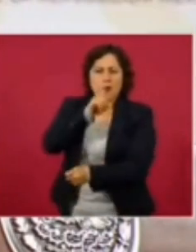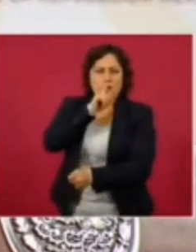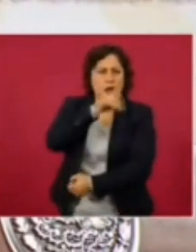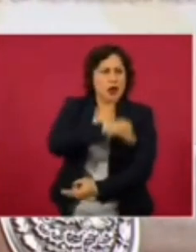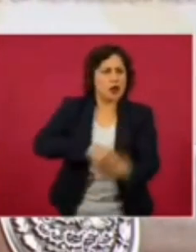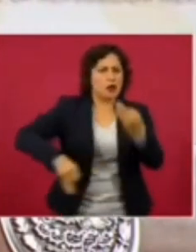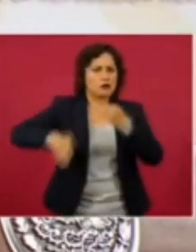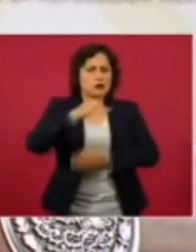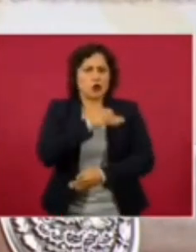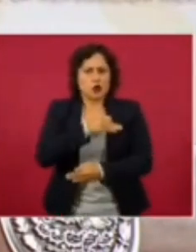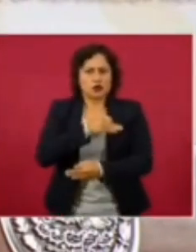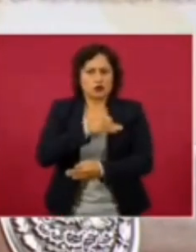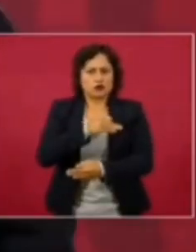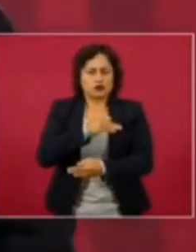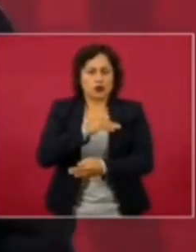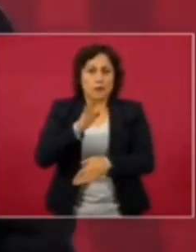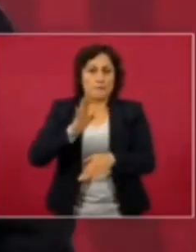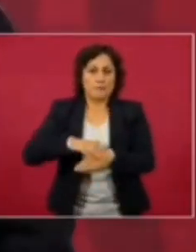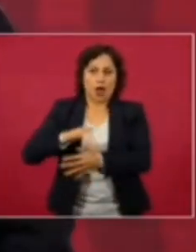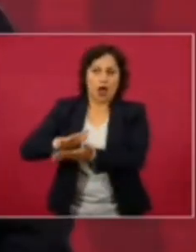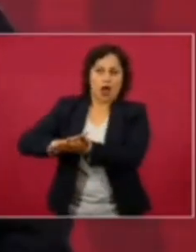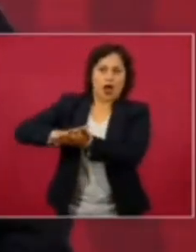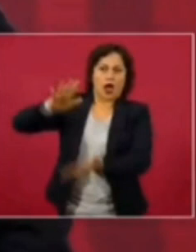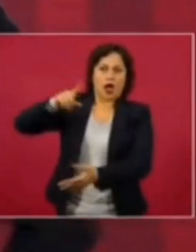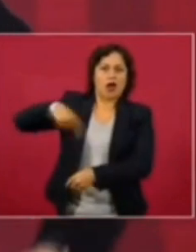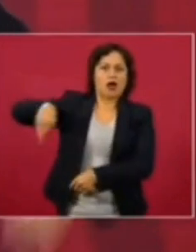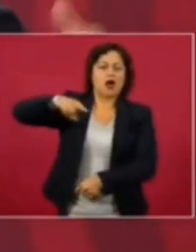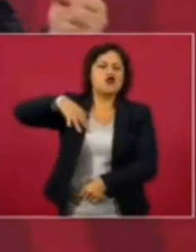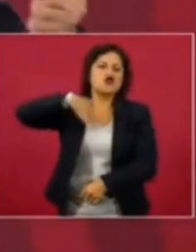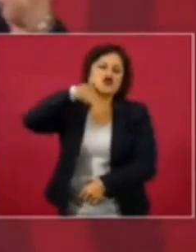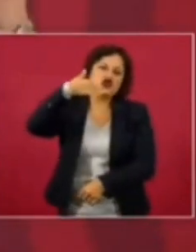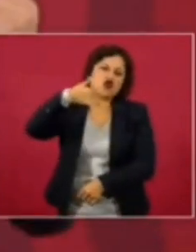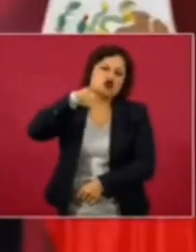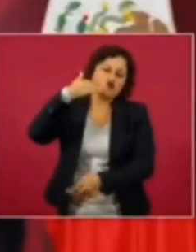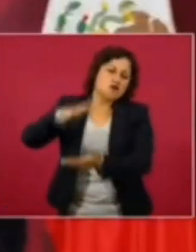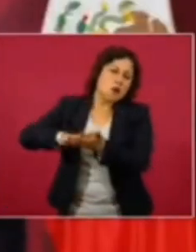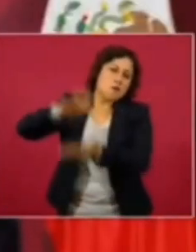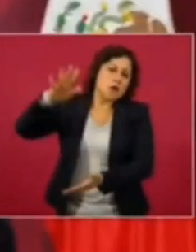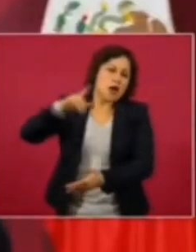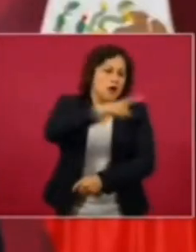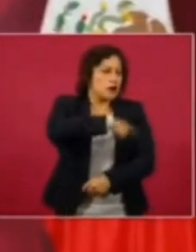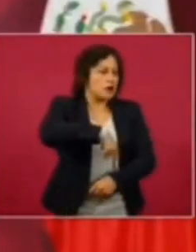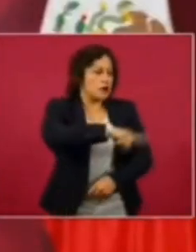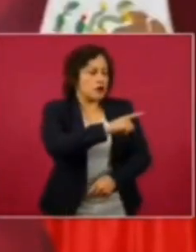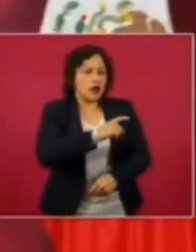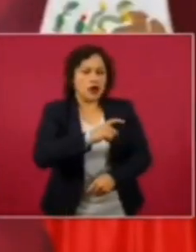predominaban los corruptos 2 tenían agarrados